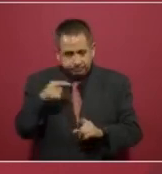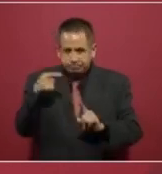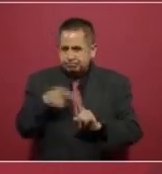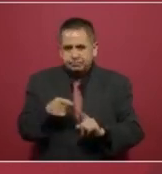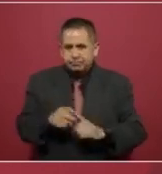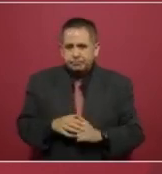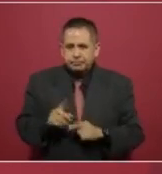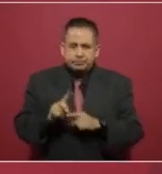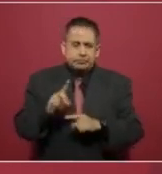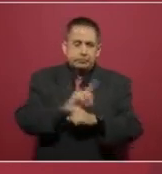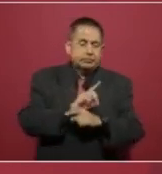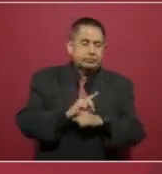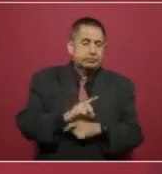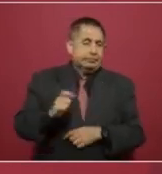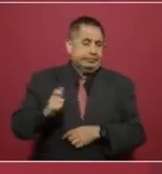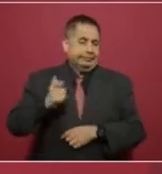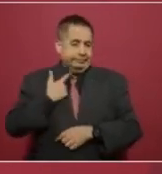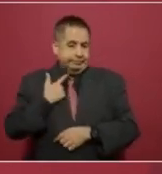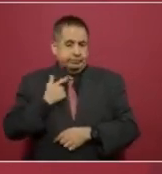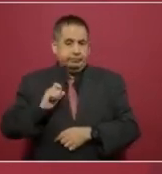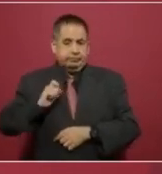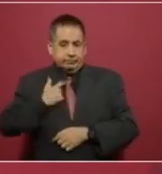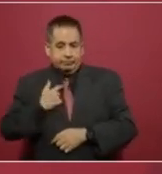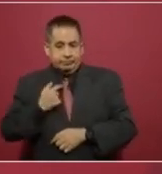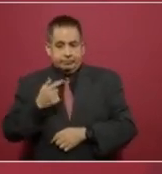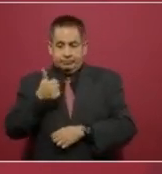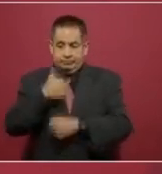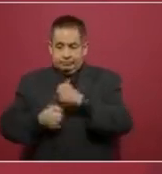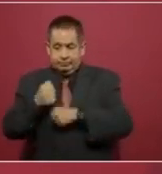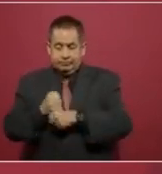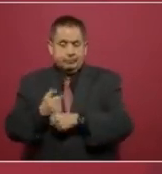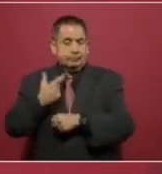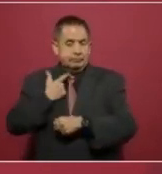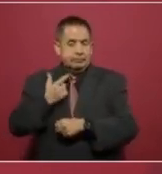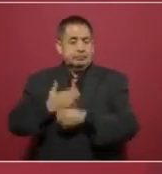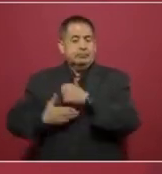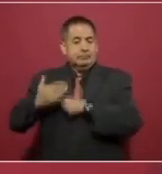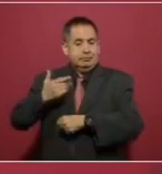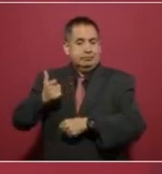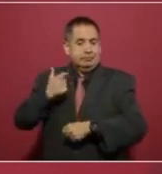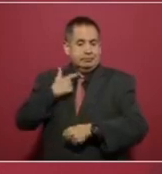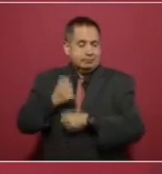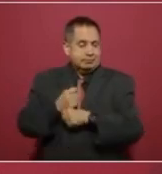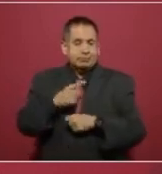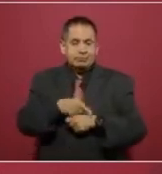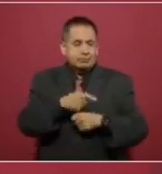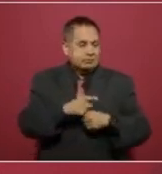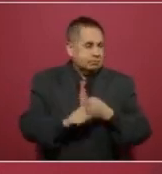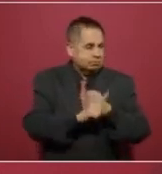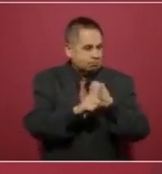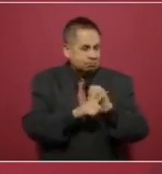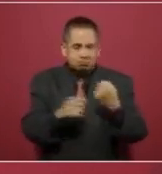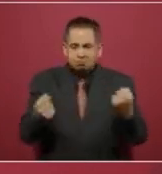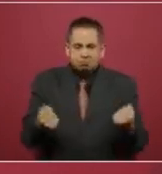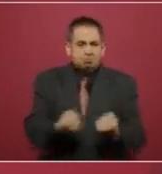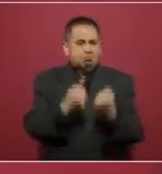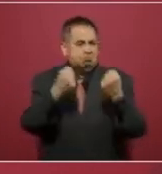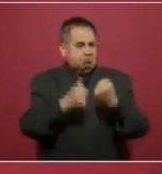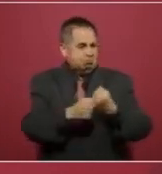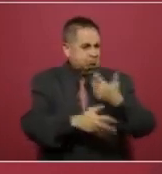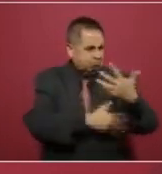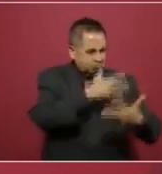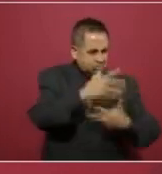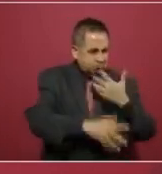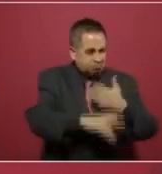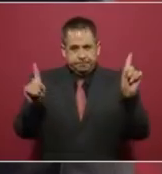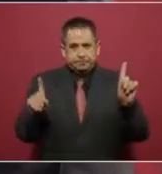desde hace 2 sexenios, queriendo apagar el fuego con el fuego, enfrentando la violencia con la